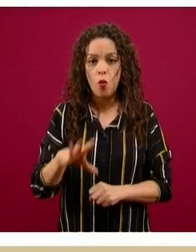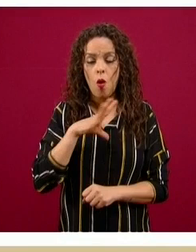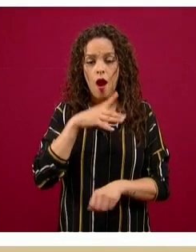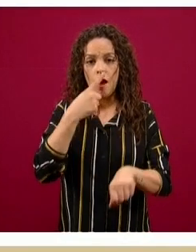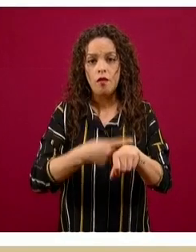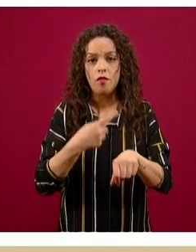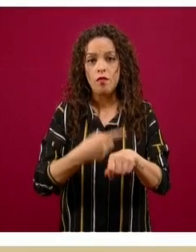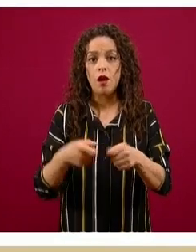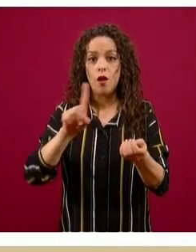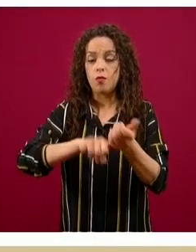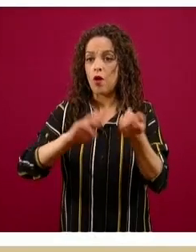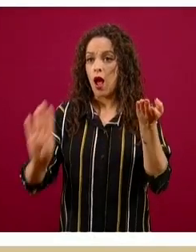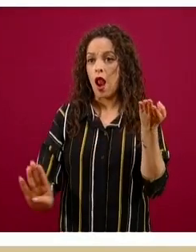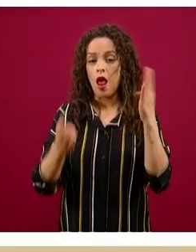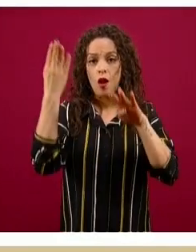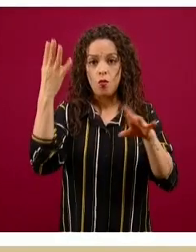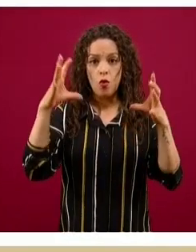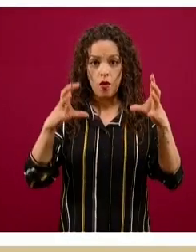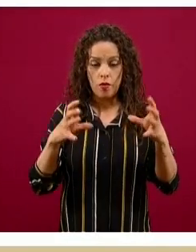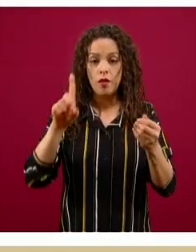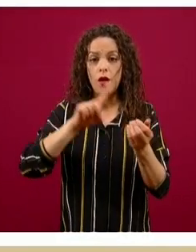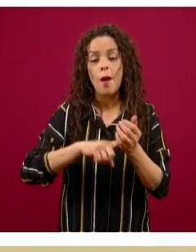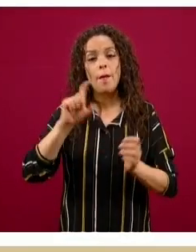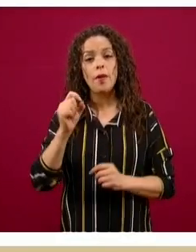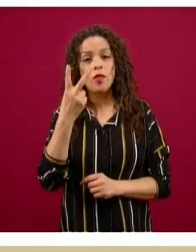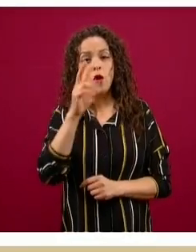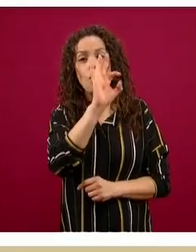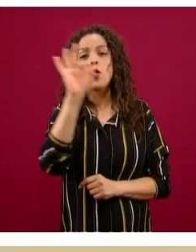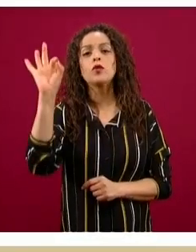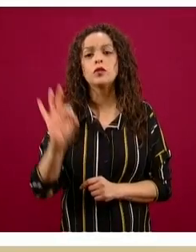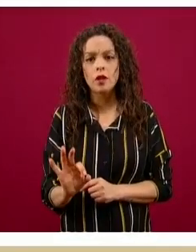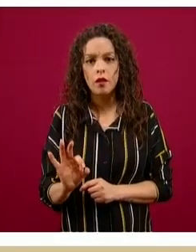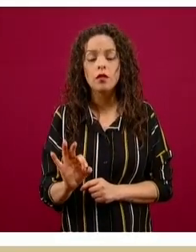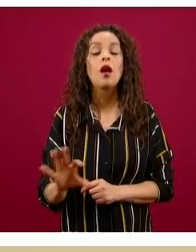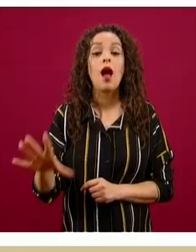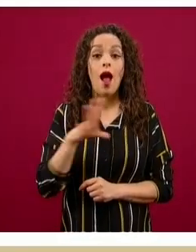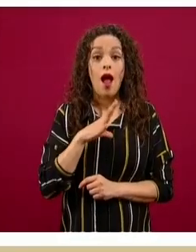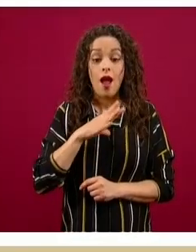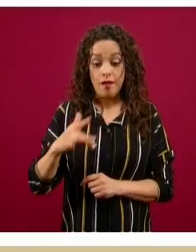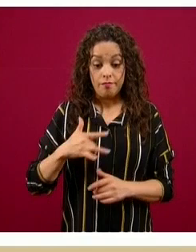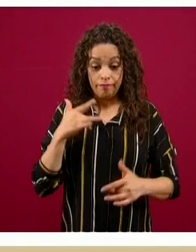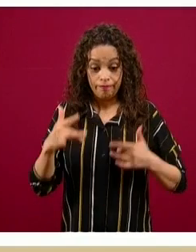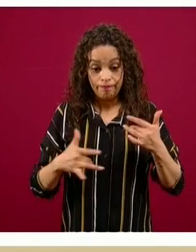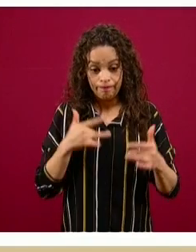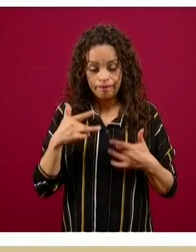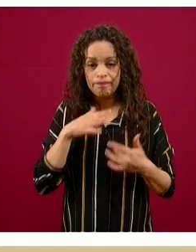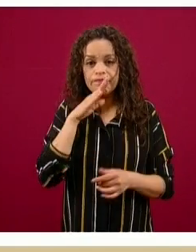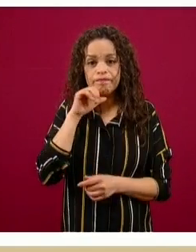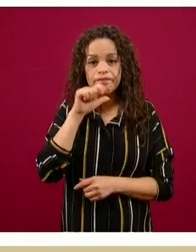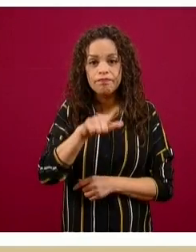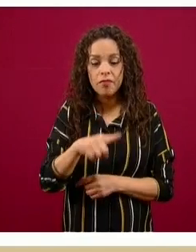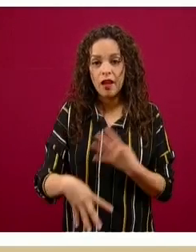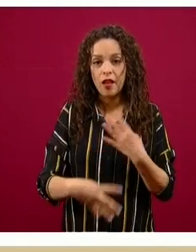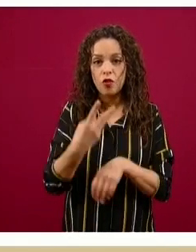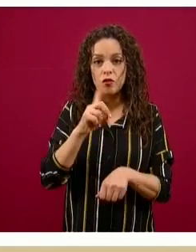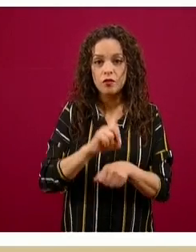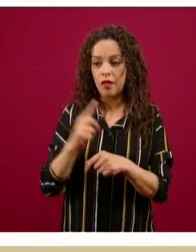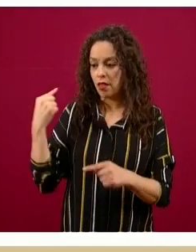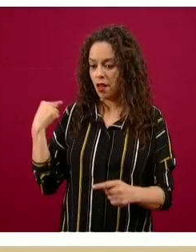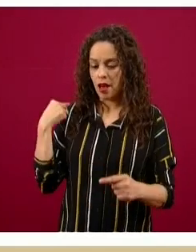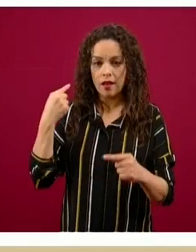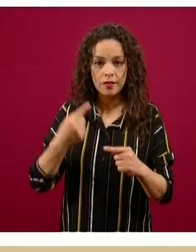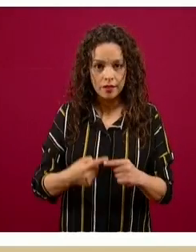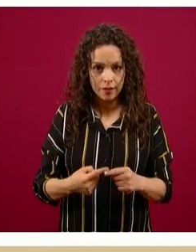los cuales el 22% han iniciado con signos y síntomas en los últimos 14 días, y de